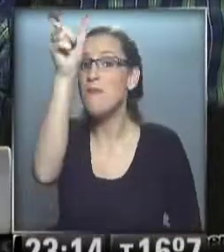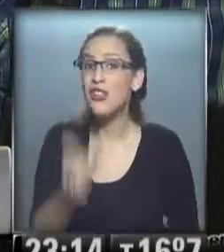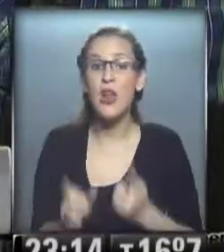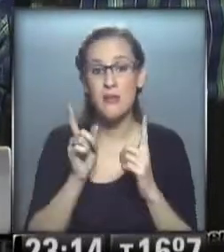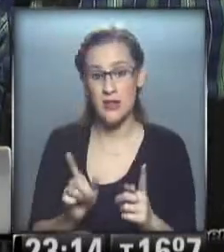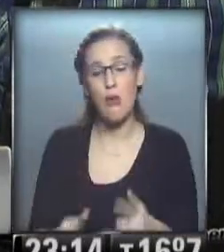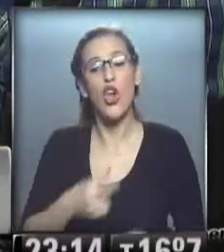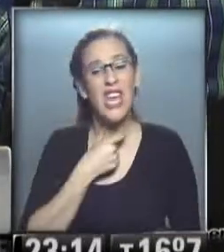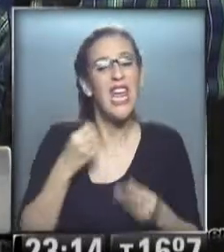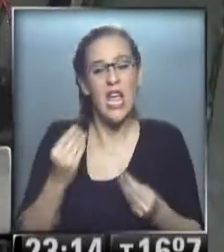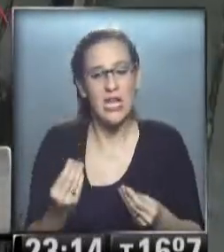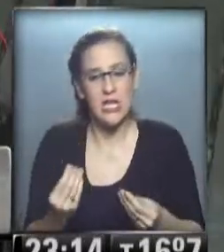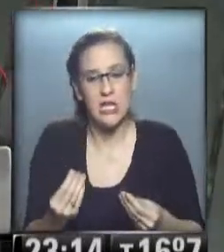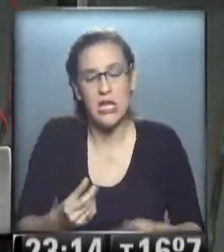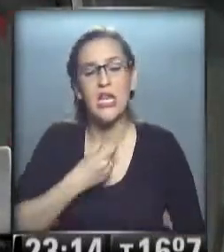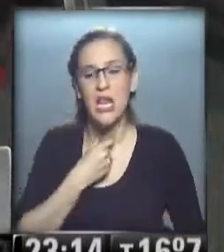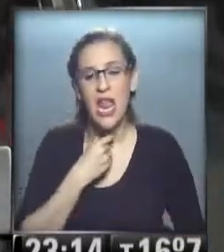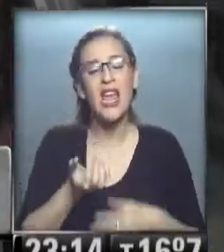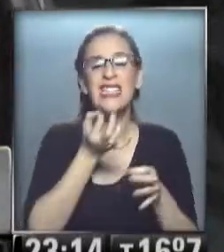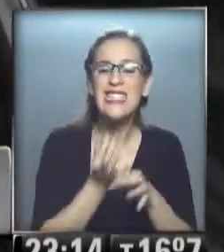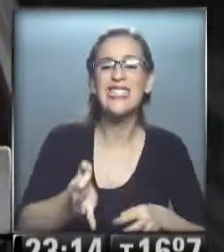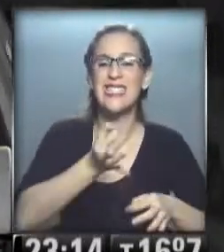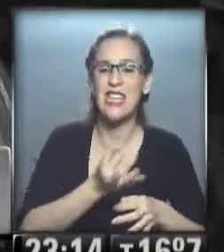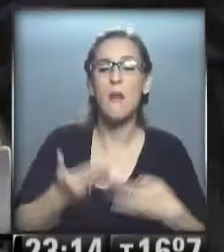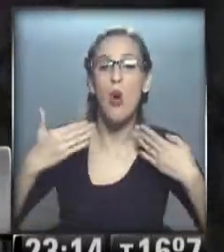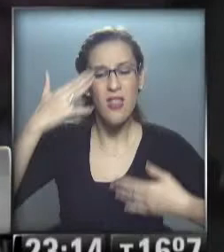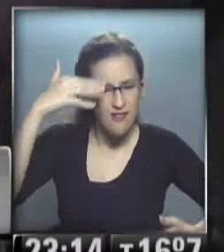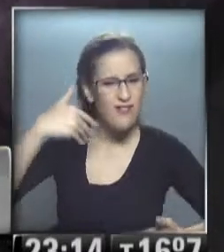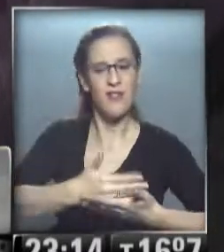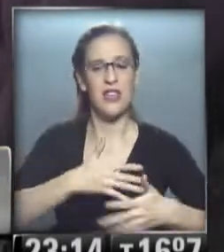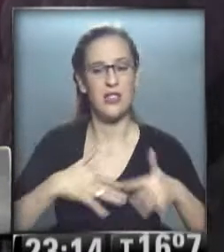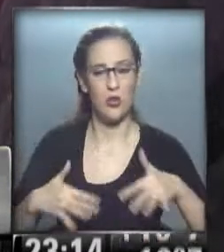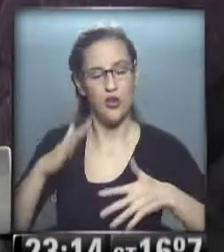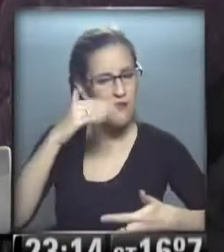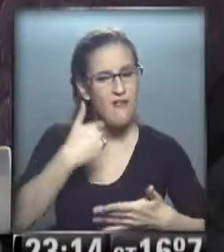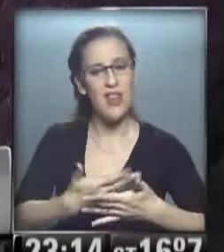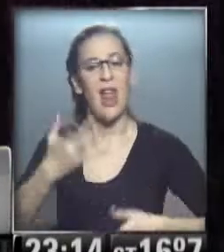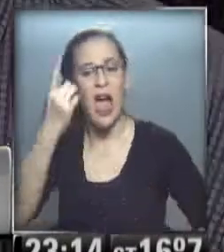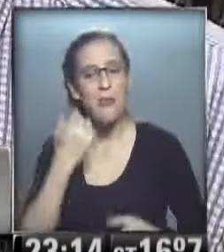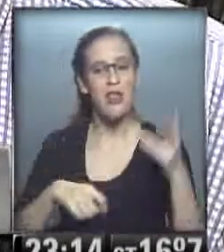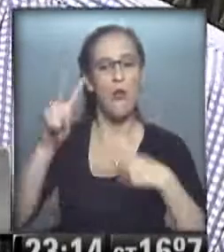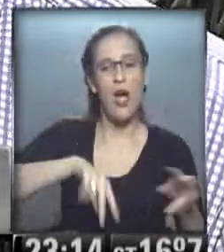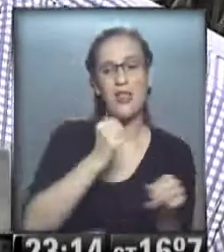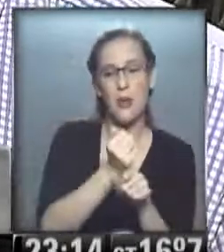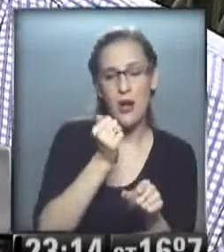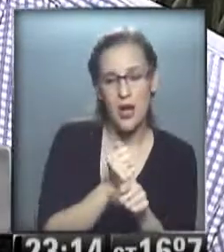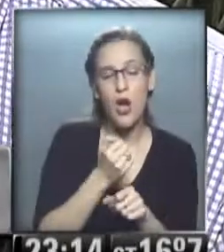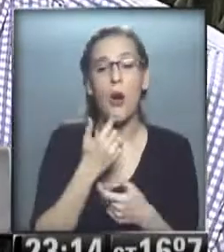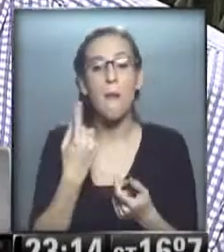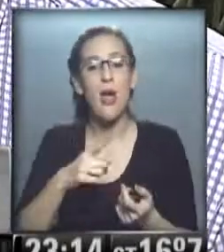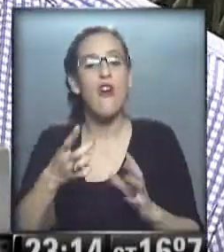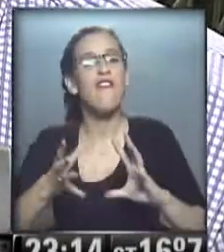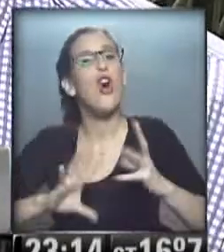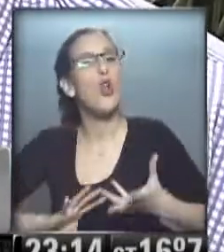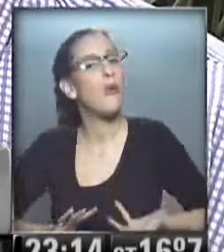es de capacitarlo para que pueda enfrentar esa necesidad, pueda aprender a salir a buscar empleo de una forma más